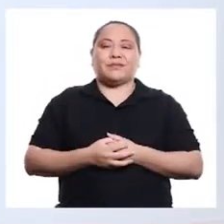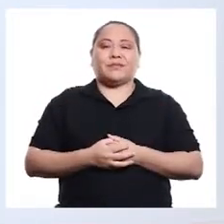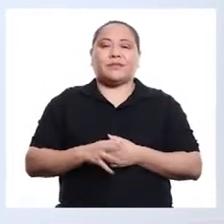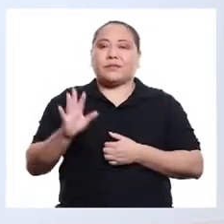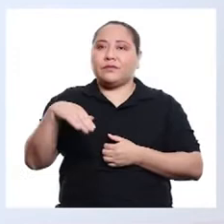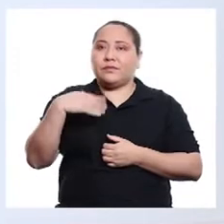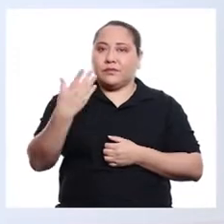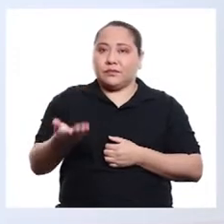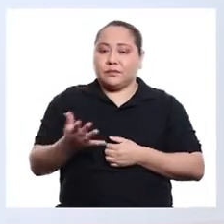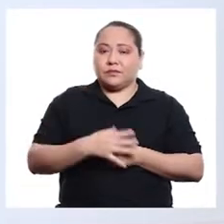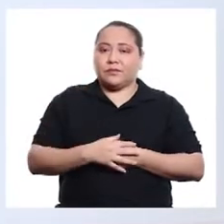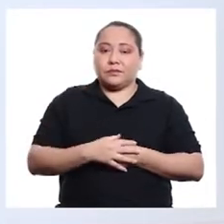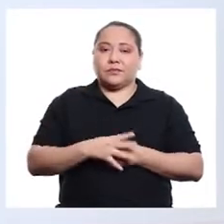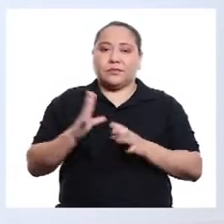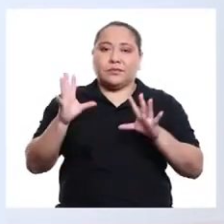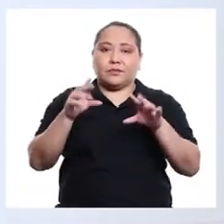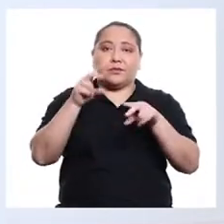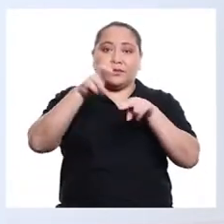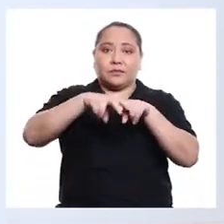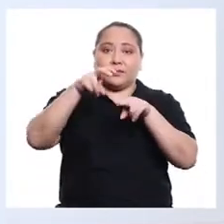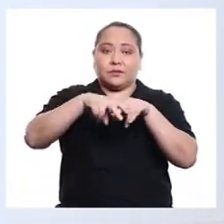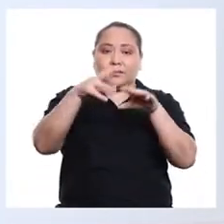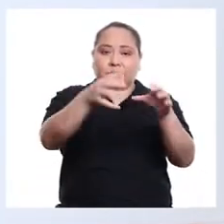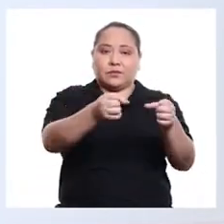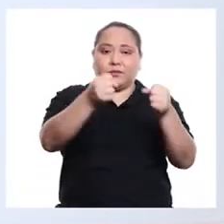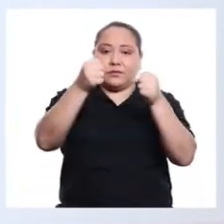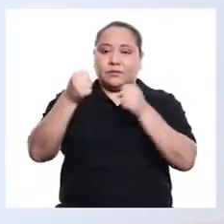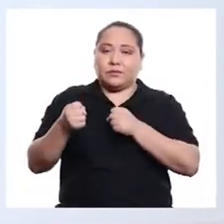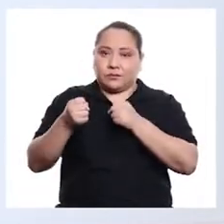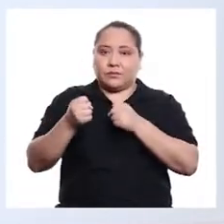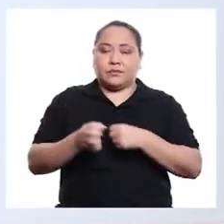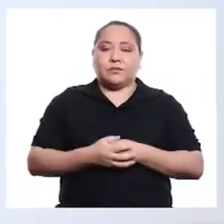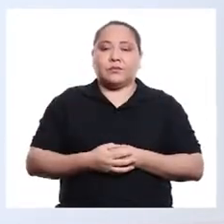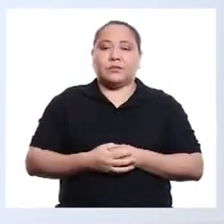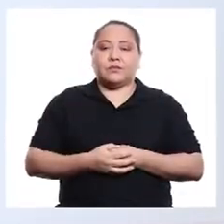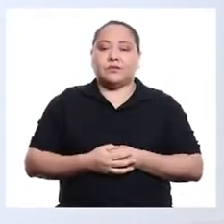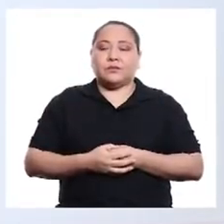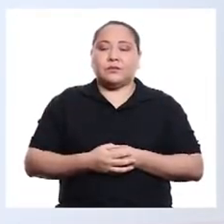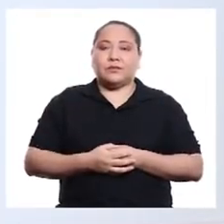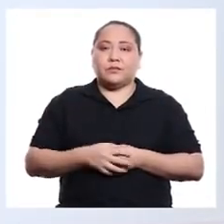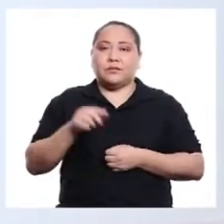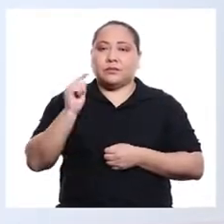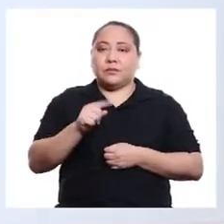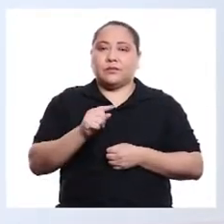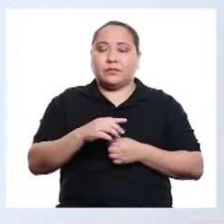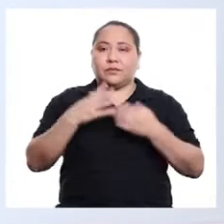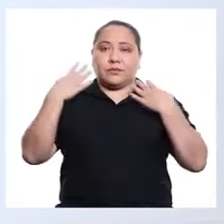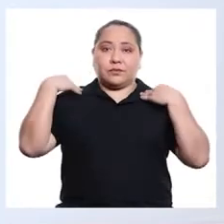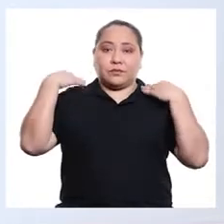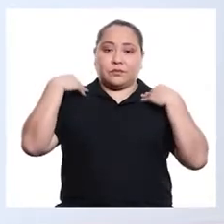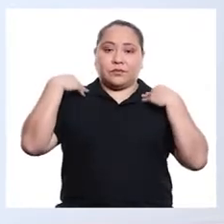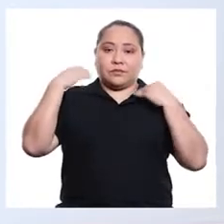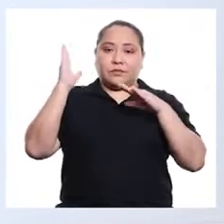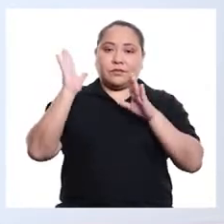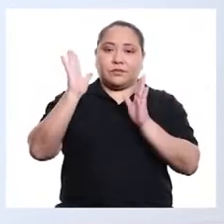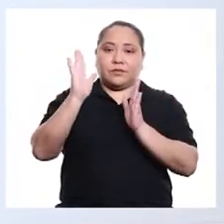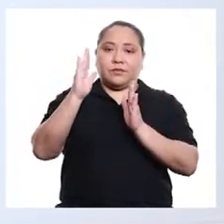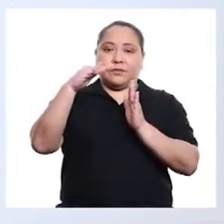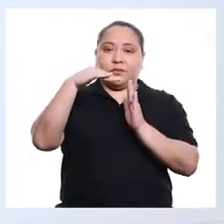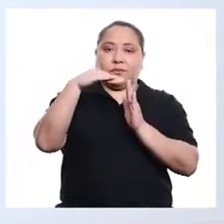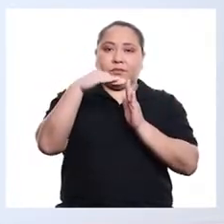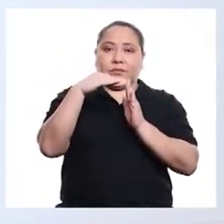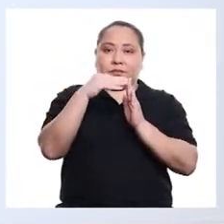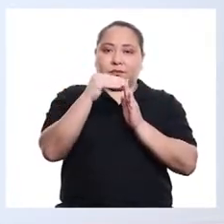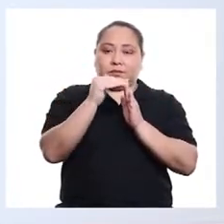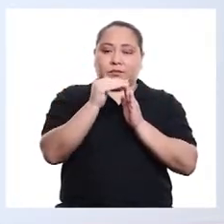Muy bien. Lo siguiente es agarrar una silla. Y doblar el torso,